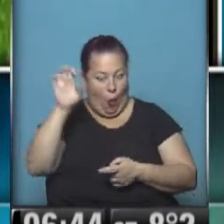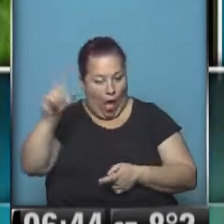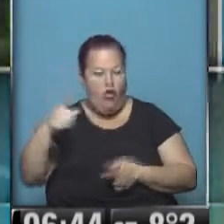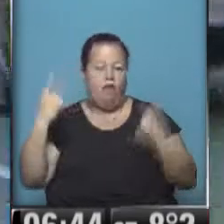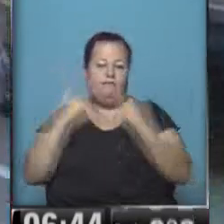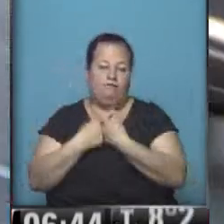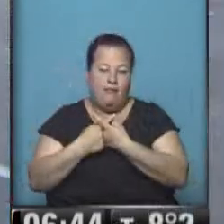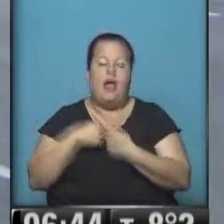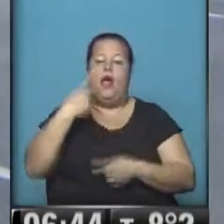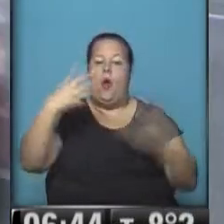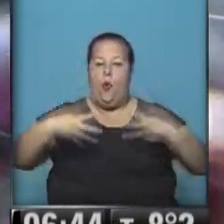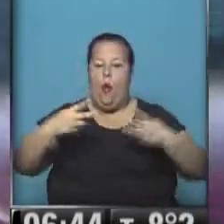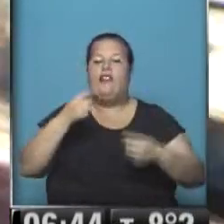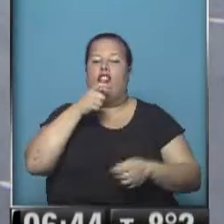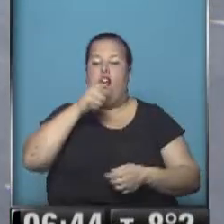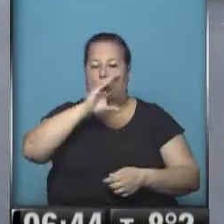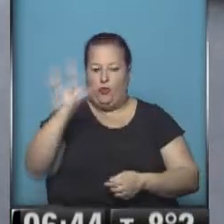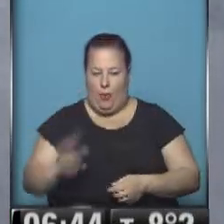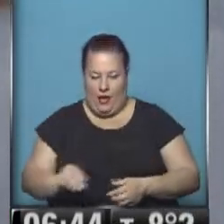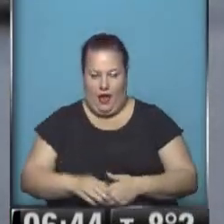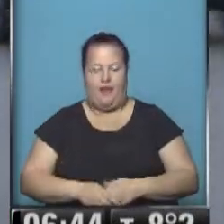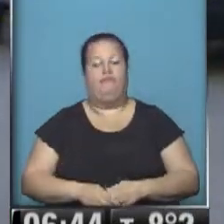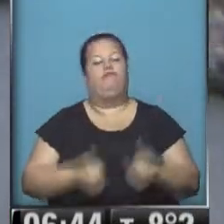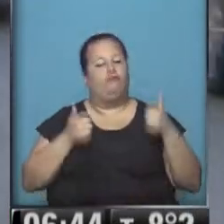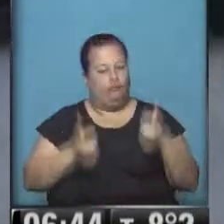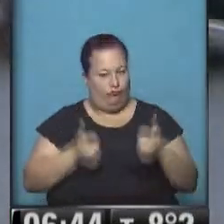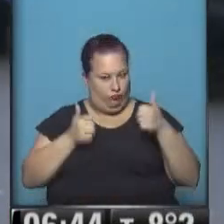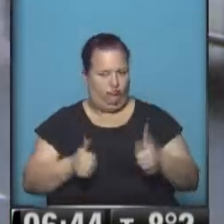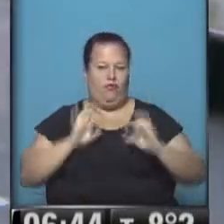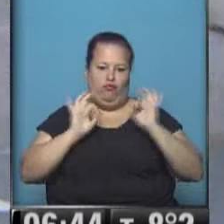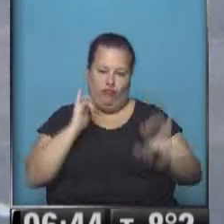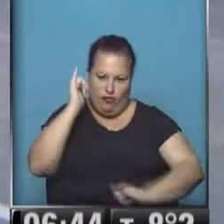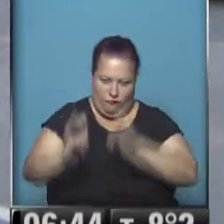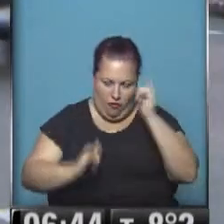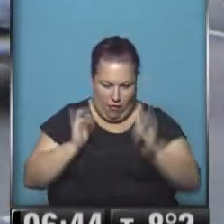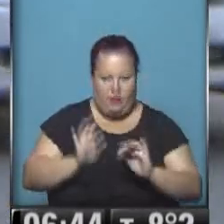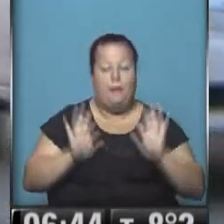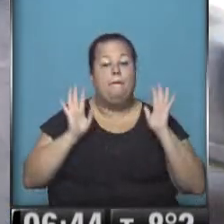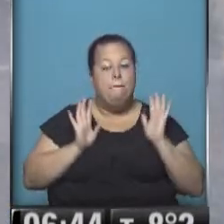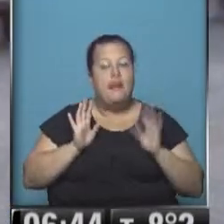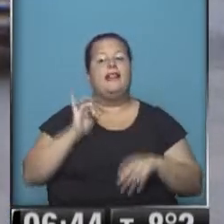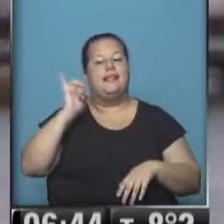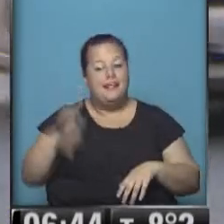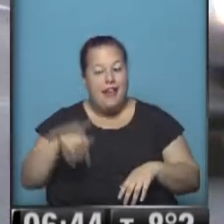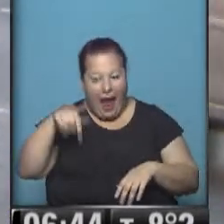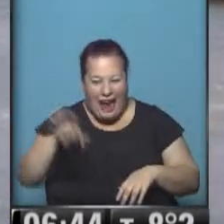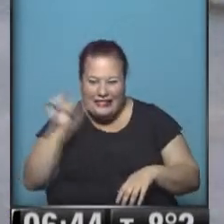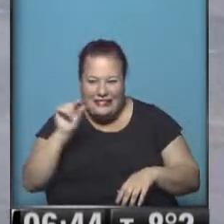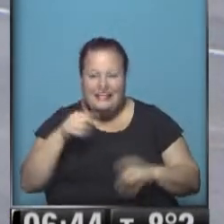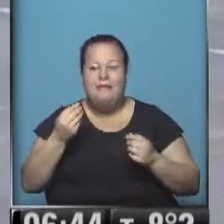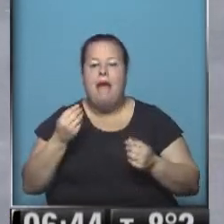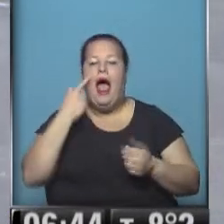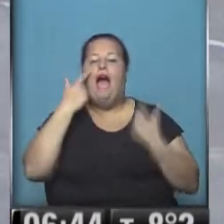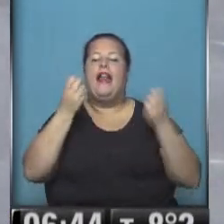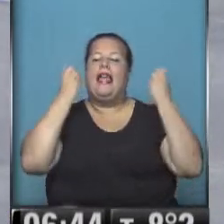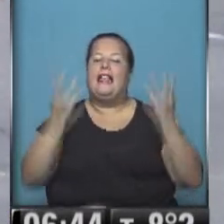busca de los cuartos de final de la copa muy bien ya estamos informados pero si nos tomamos un segundito para